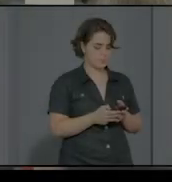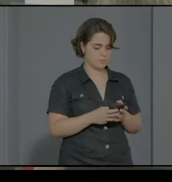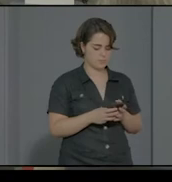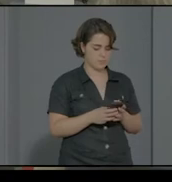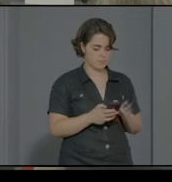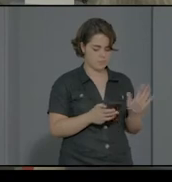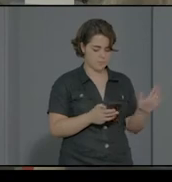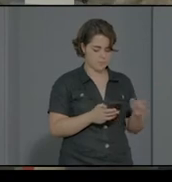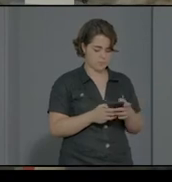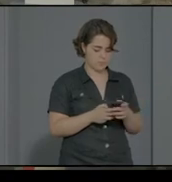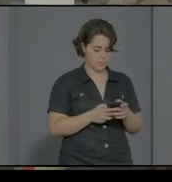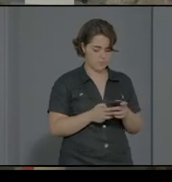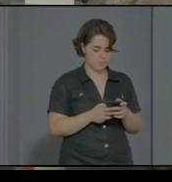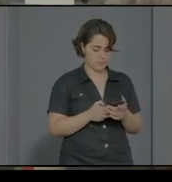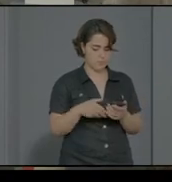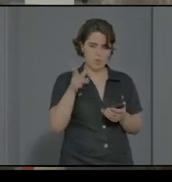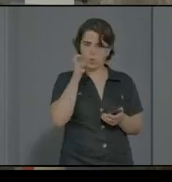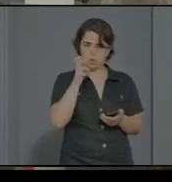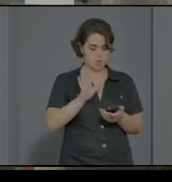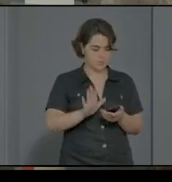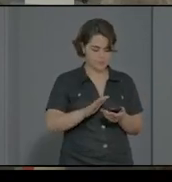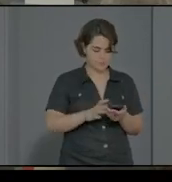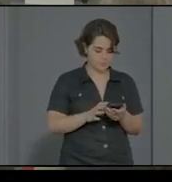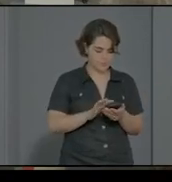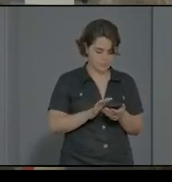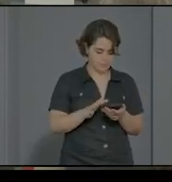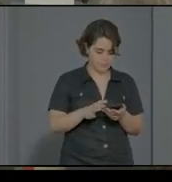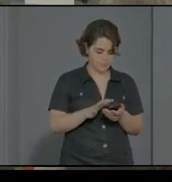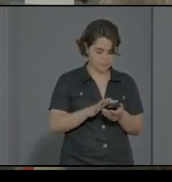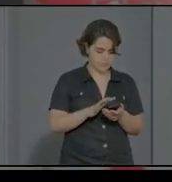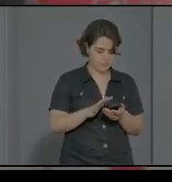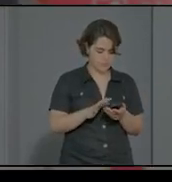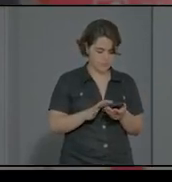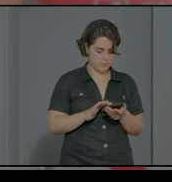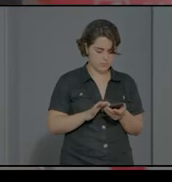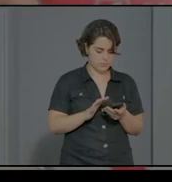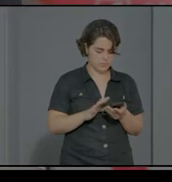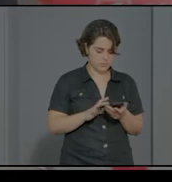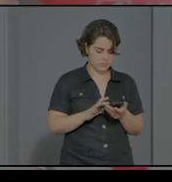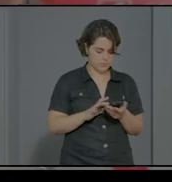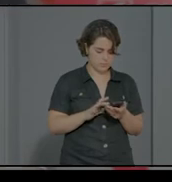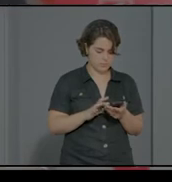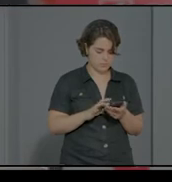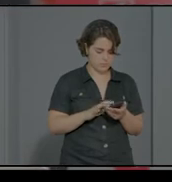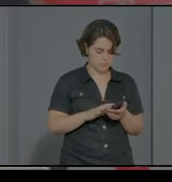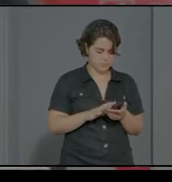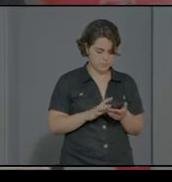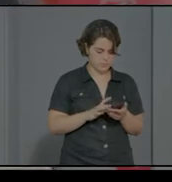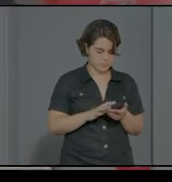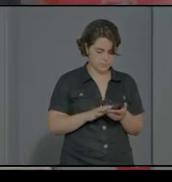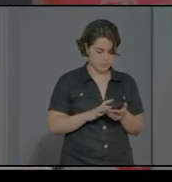Buongiorno a tutti, grazie mille per la presentazione. Buenos días a todos, muchas gracias por la presentación y por